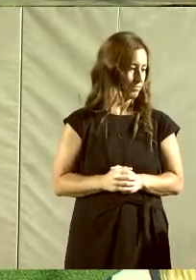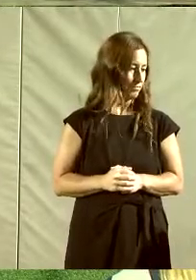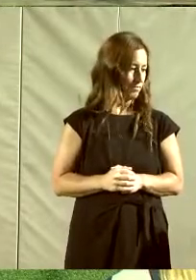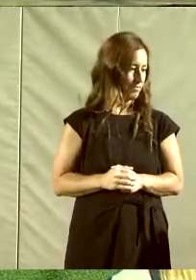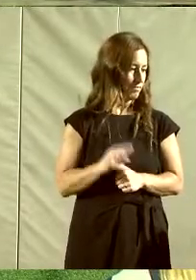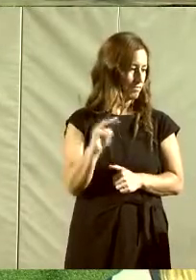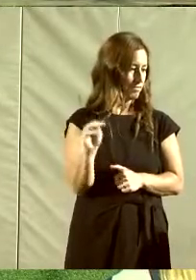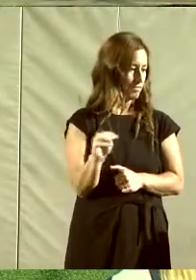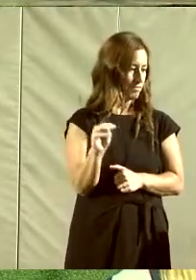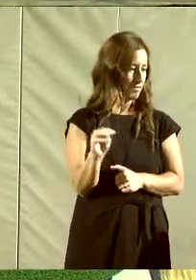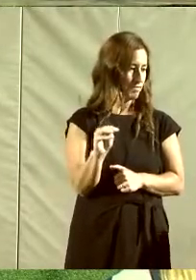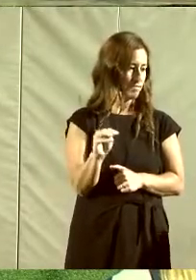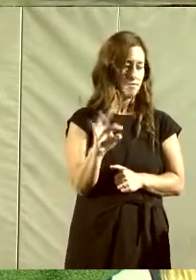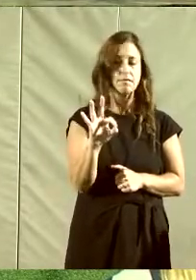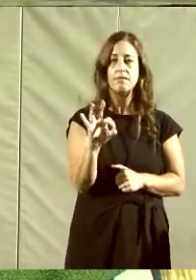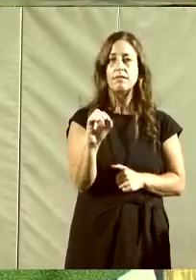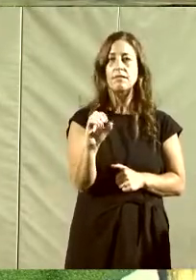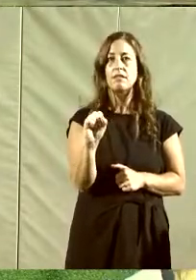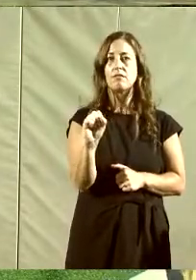Marguerite Ann Foster.